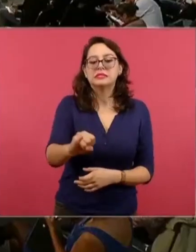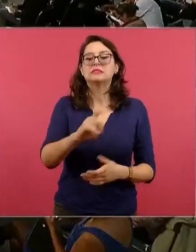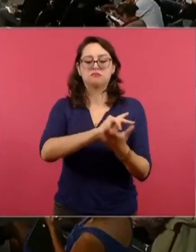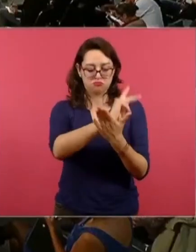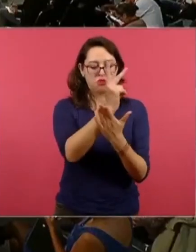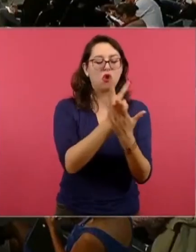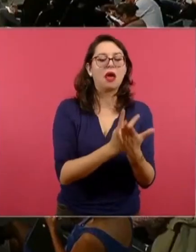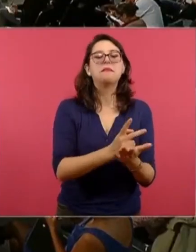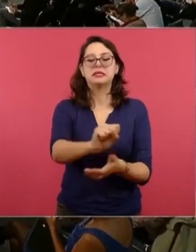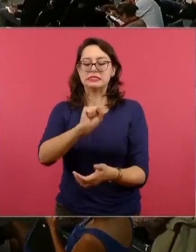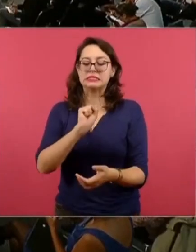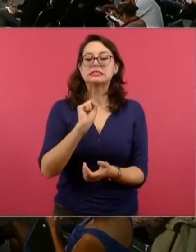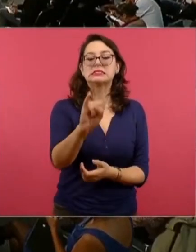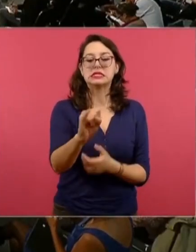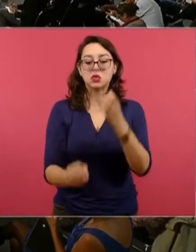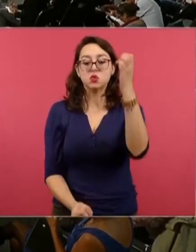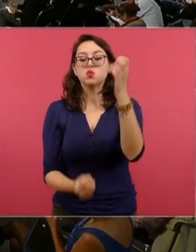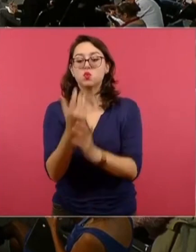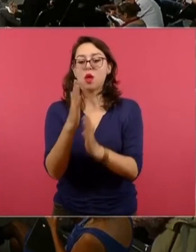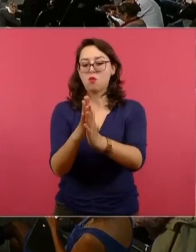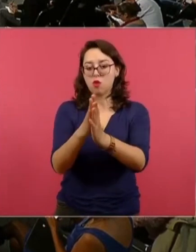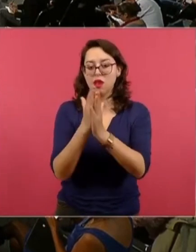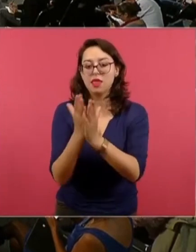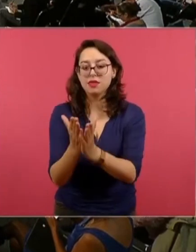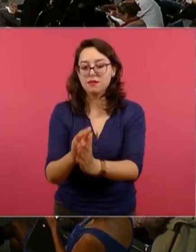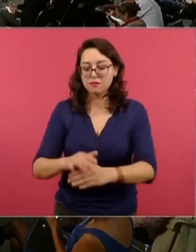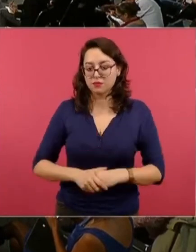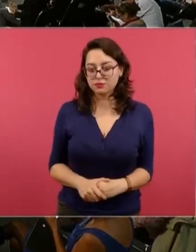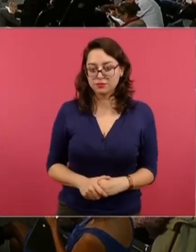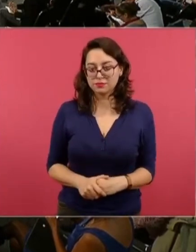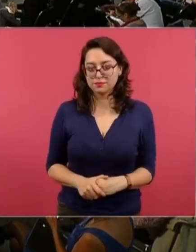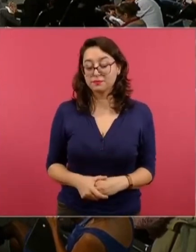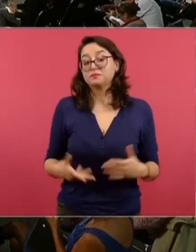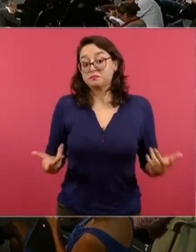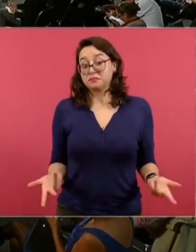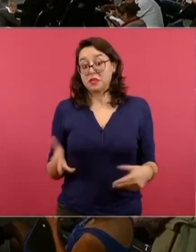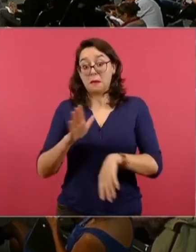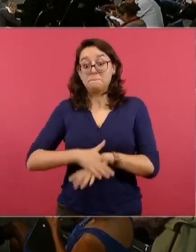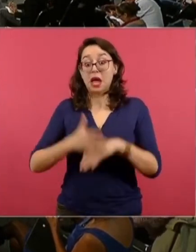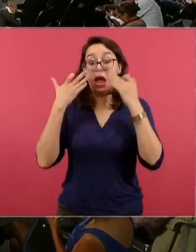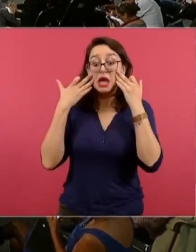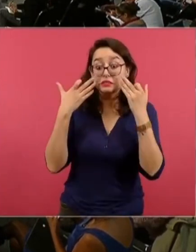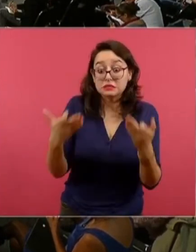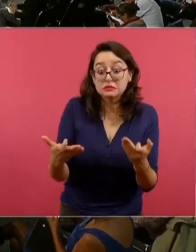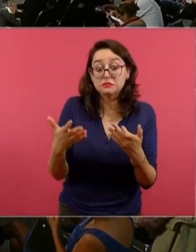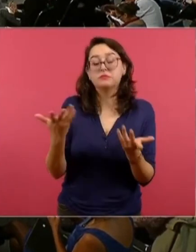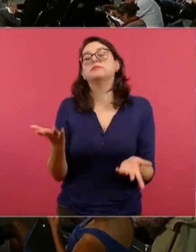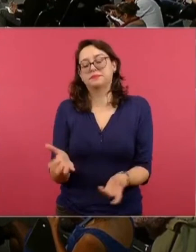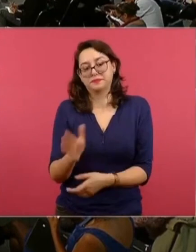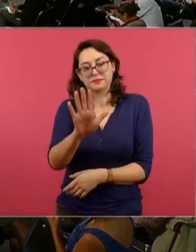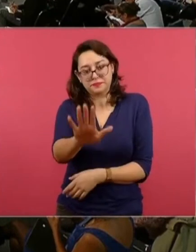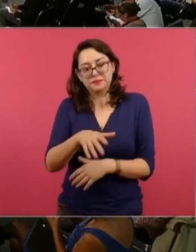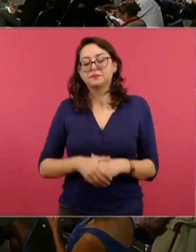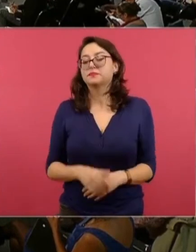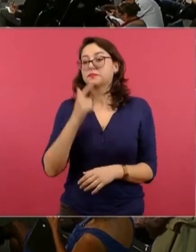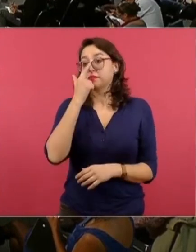y la nueva familia de libros de texto. Ahora, si queremos más evidencia sobre aquello, 23 de